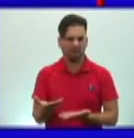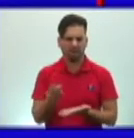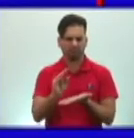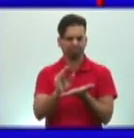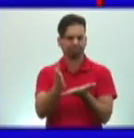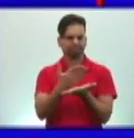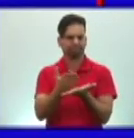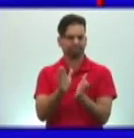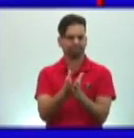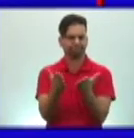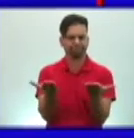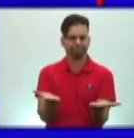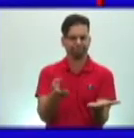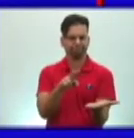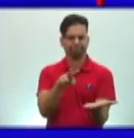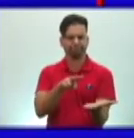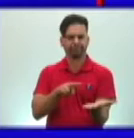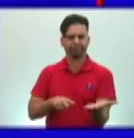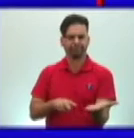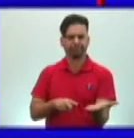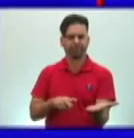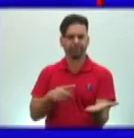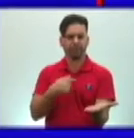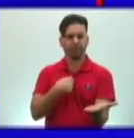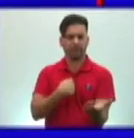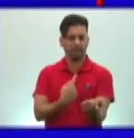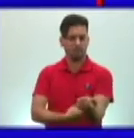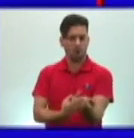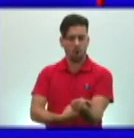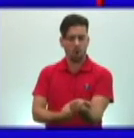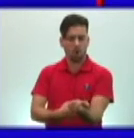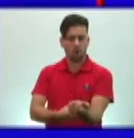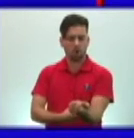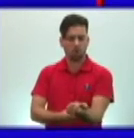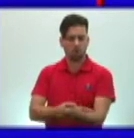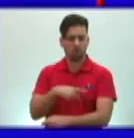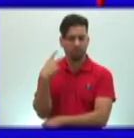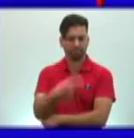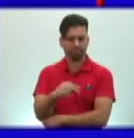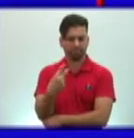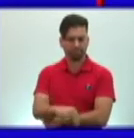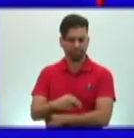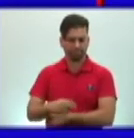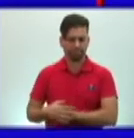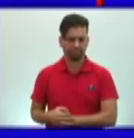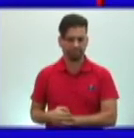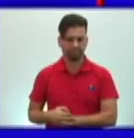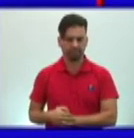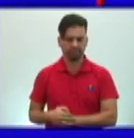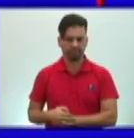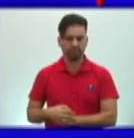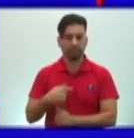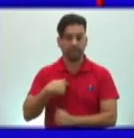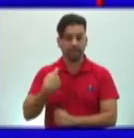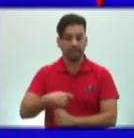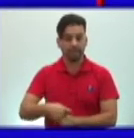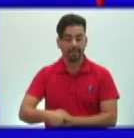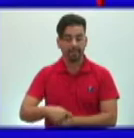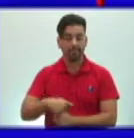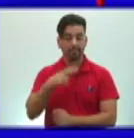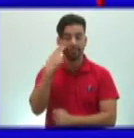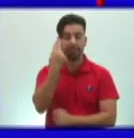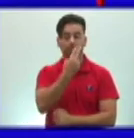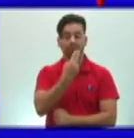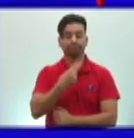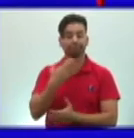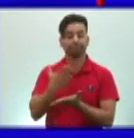al Mayoral en nuestras costumbres? Es necesario volver a Martí, como es necesario sistemáticamente tener a Fidel